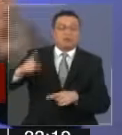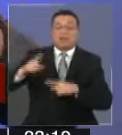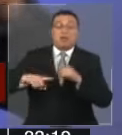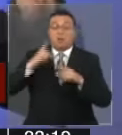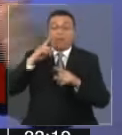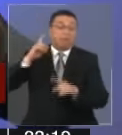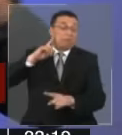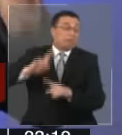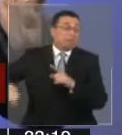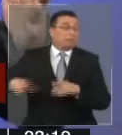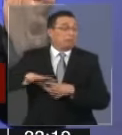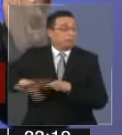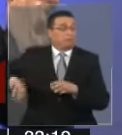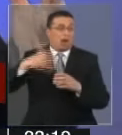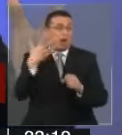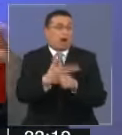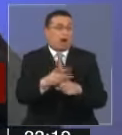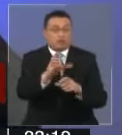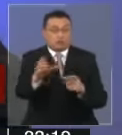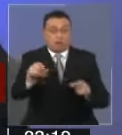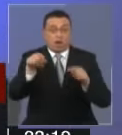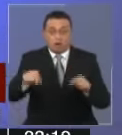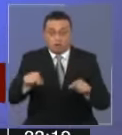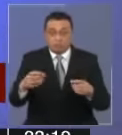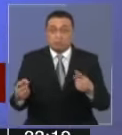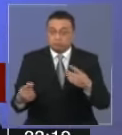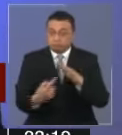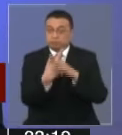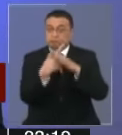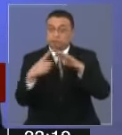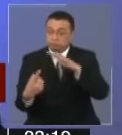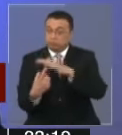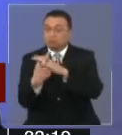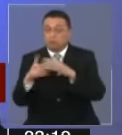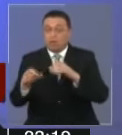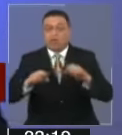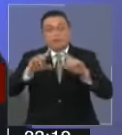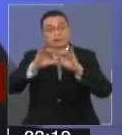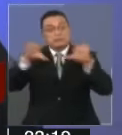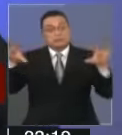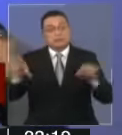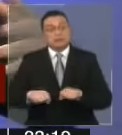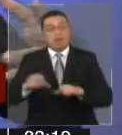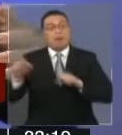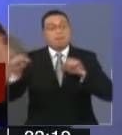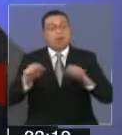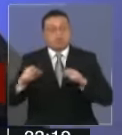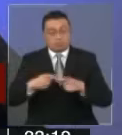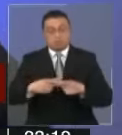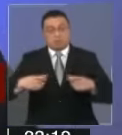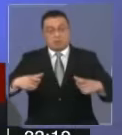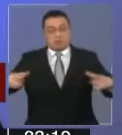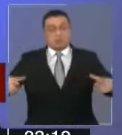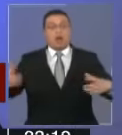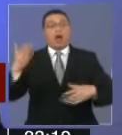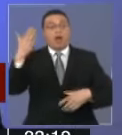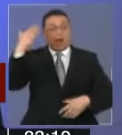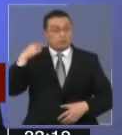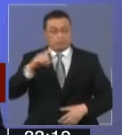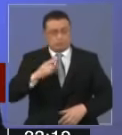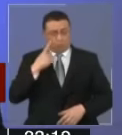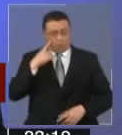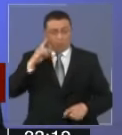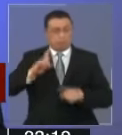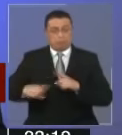tierra desconocida para gran parte de la población, hoy día aparecen con relevancia en el sistema político. Hacen crecer el sistema político a lugares antes